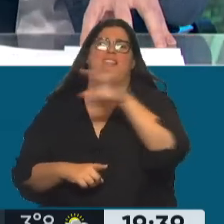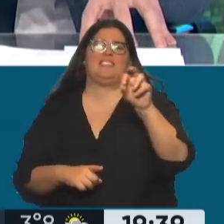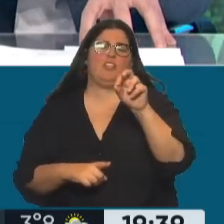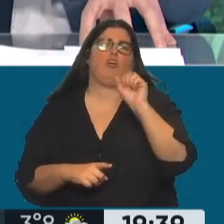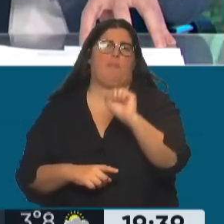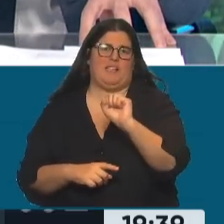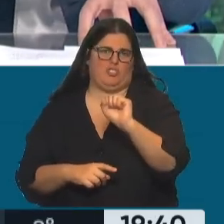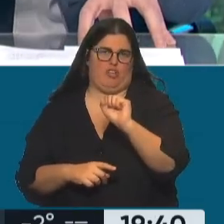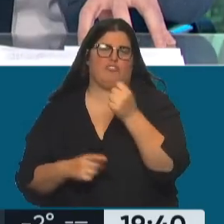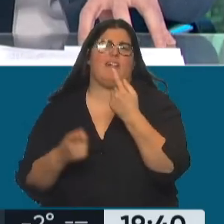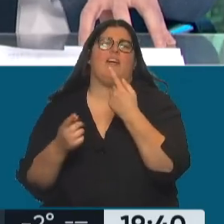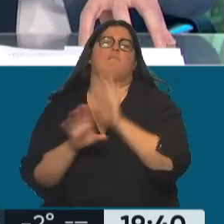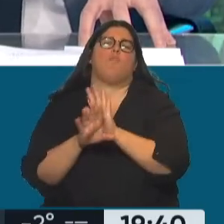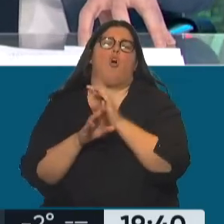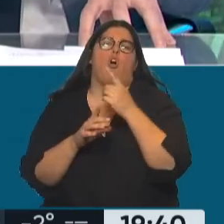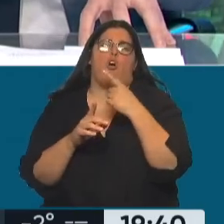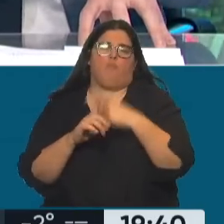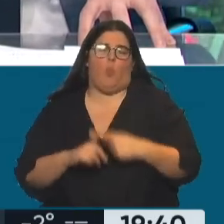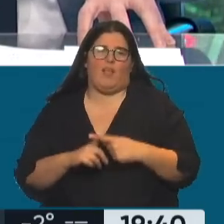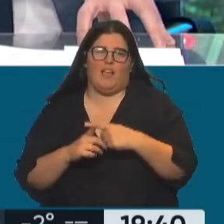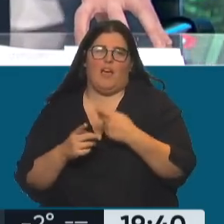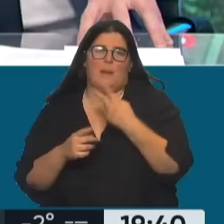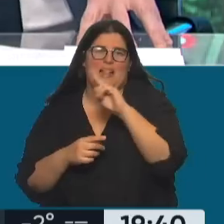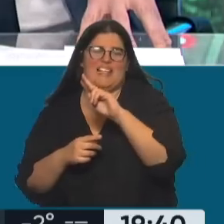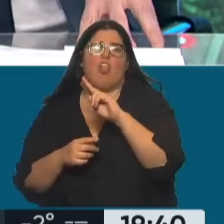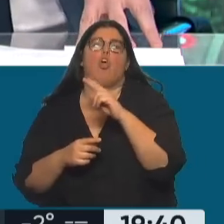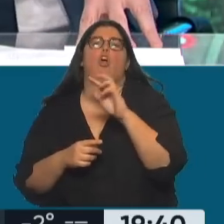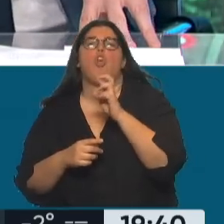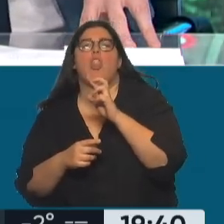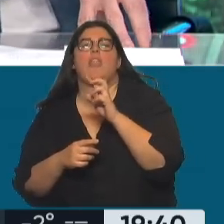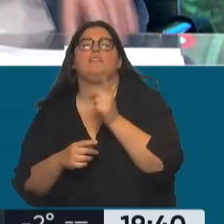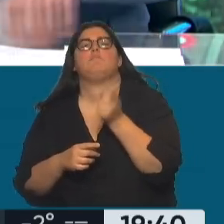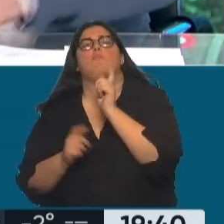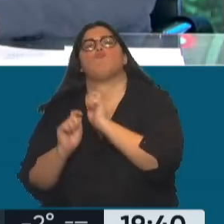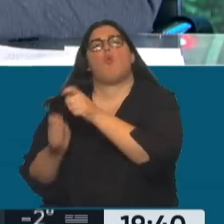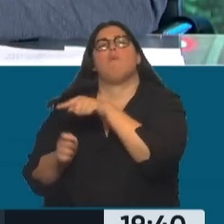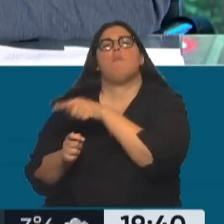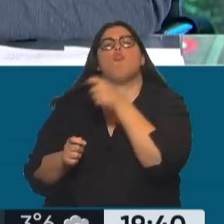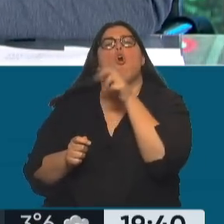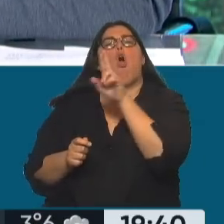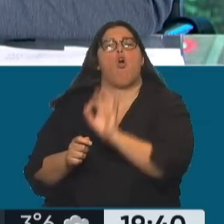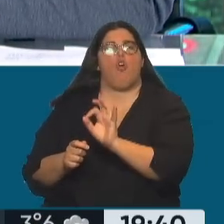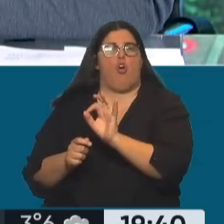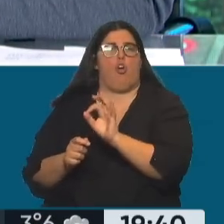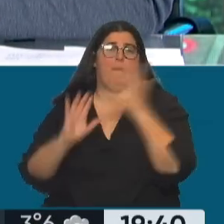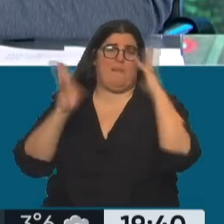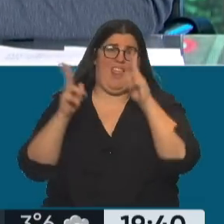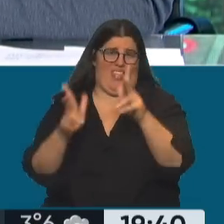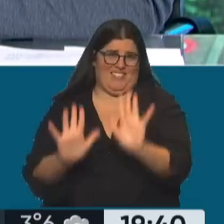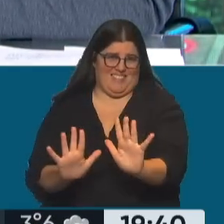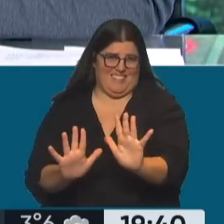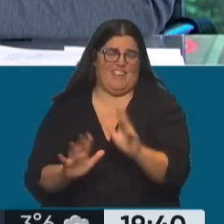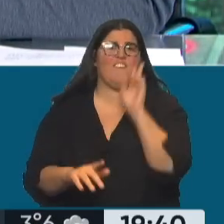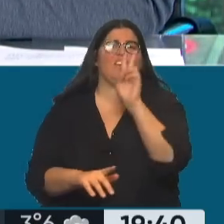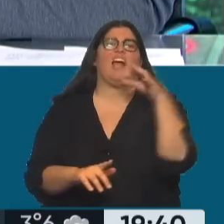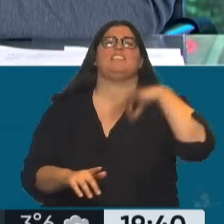monetaria por los dólares que podrían significar el oro, que es lo que dice Milei. A ver, ¿qué pasaría de decir que...? Y mirá lo que pasa con tu